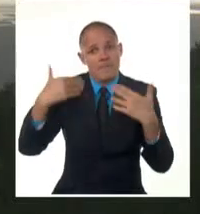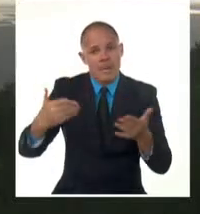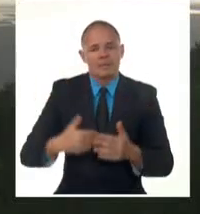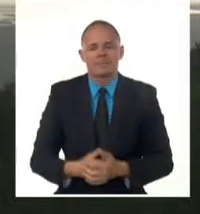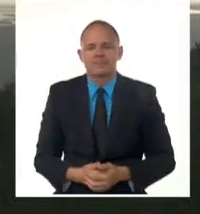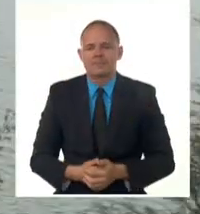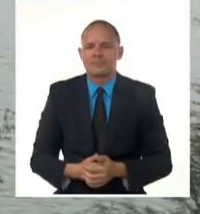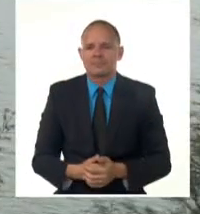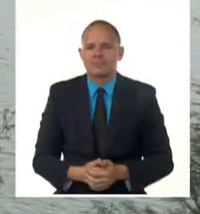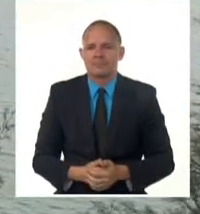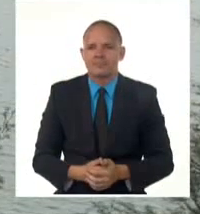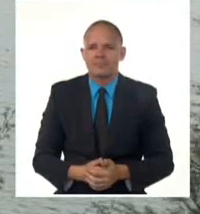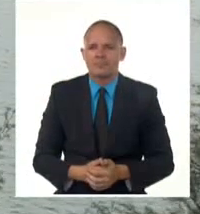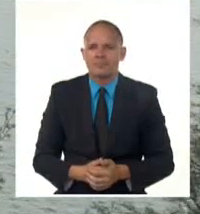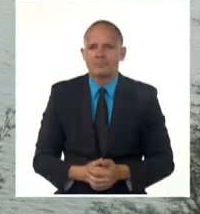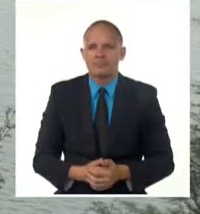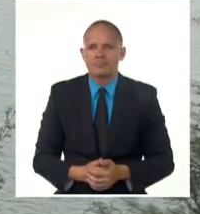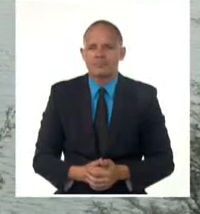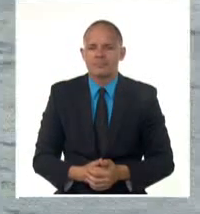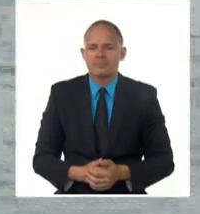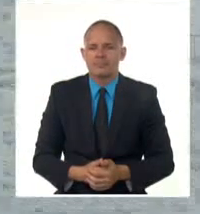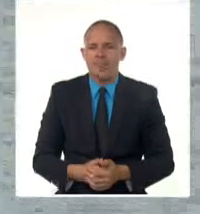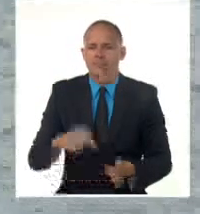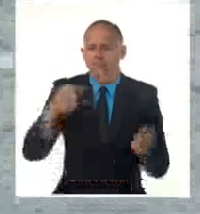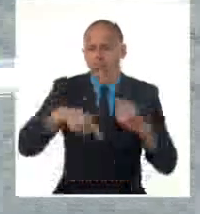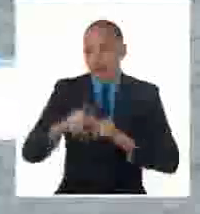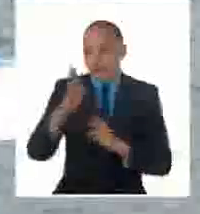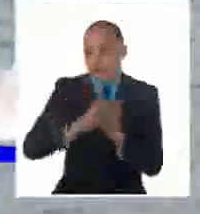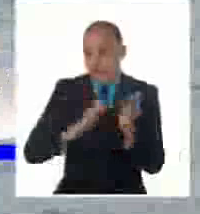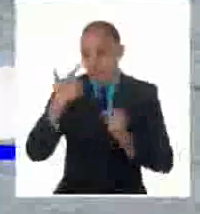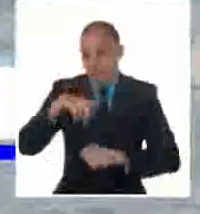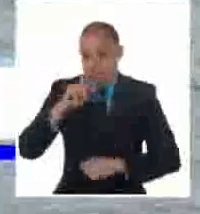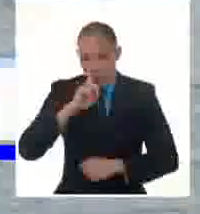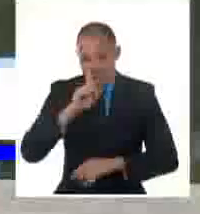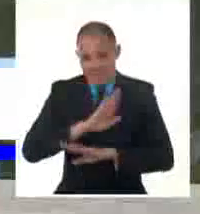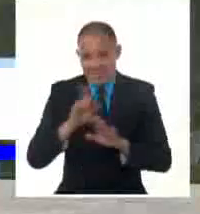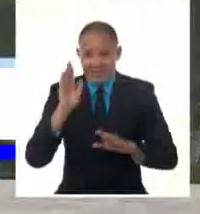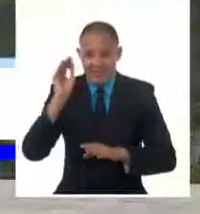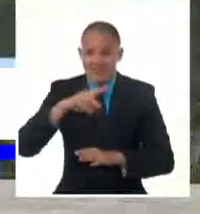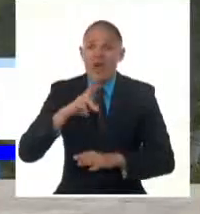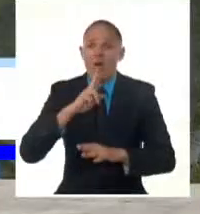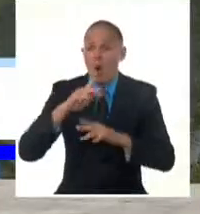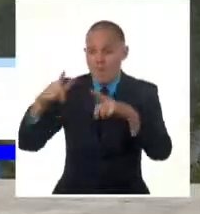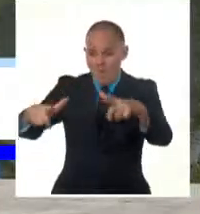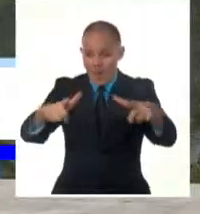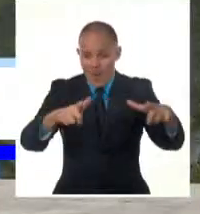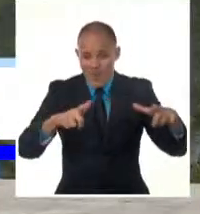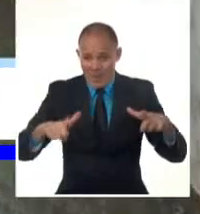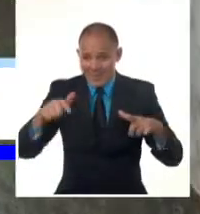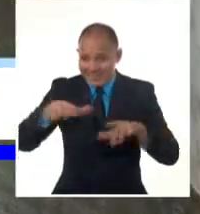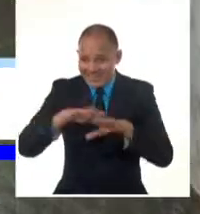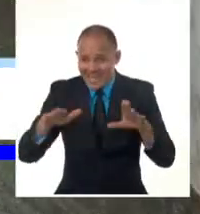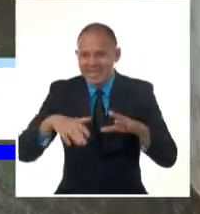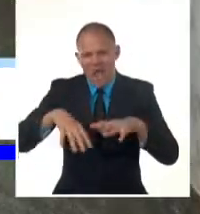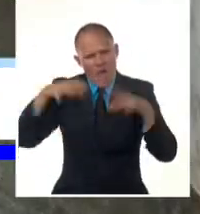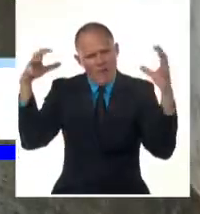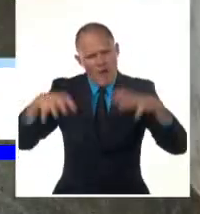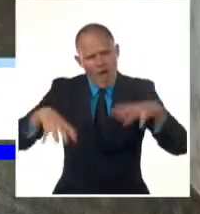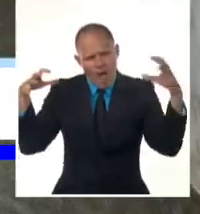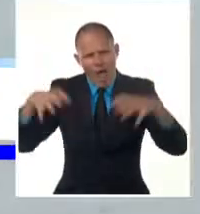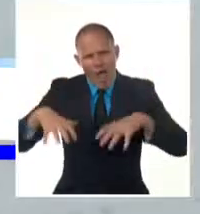Junio reporta incrementos de llenados. Solo en su primera quincena, los embalses del país recibieron más